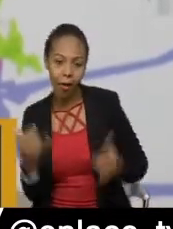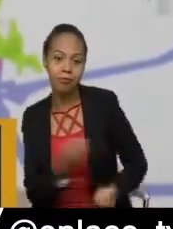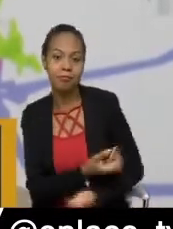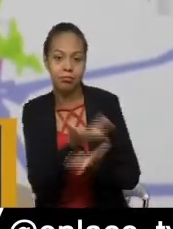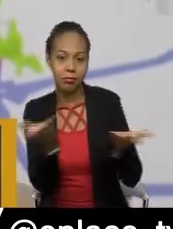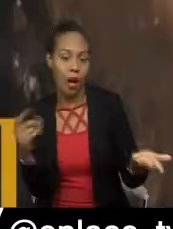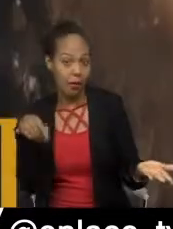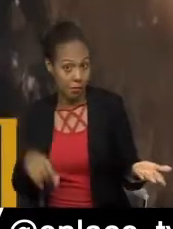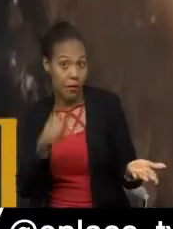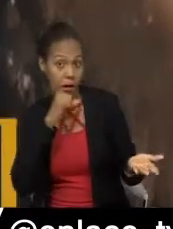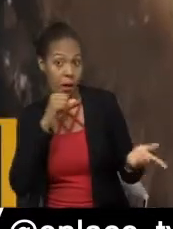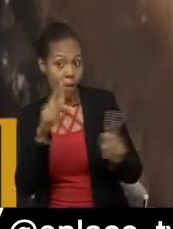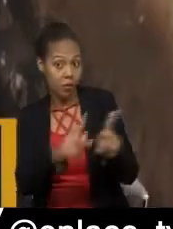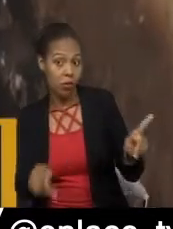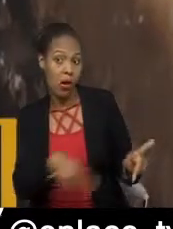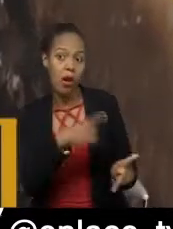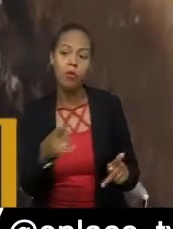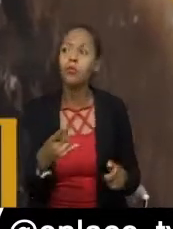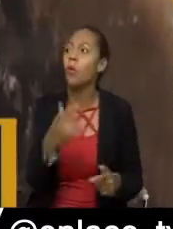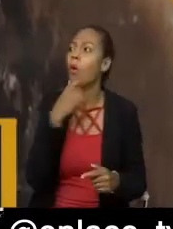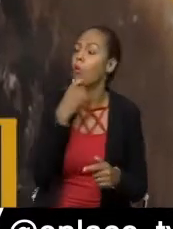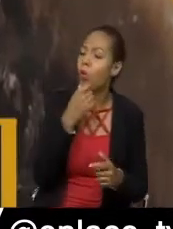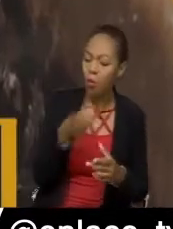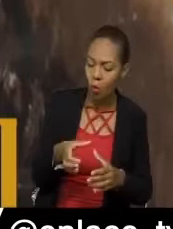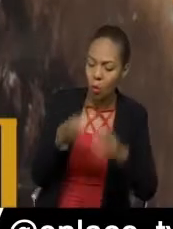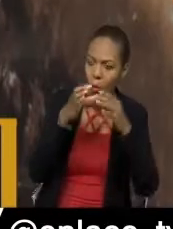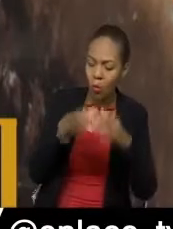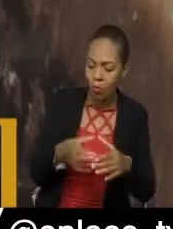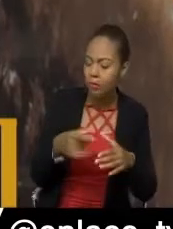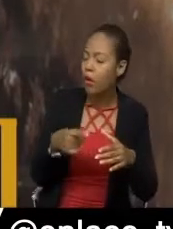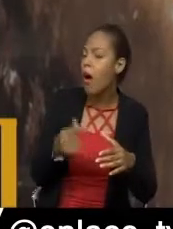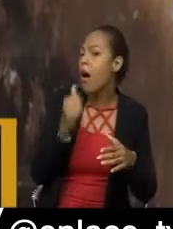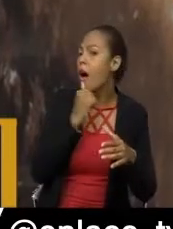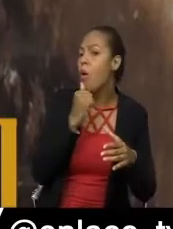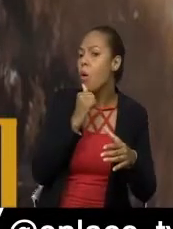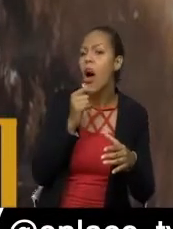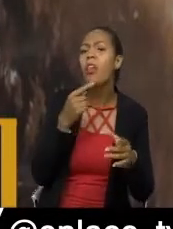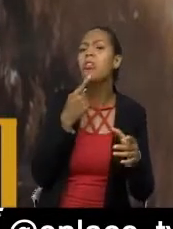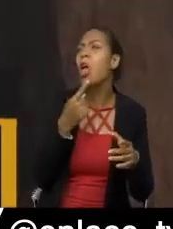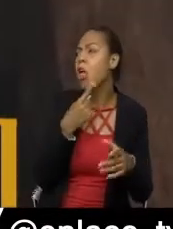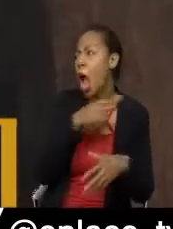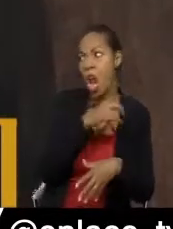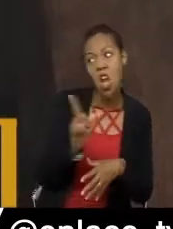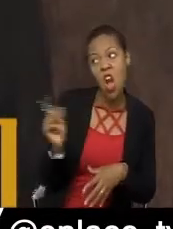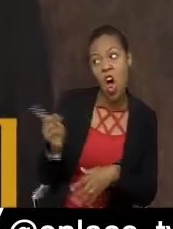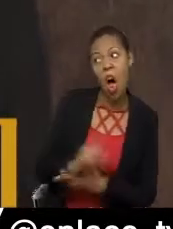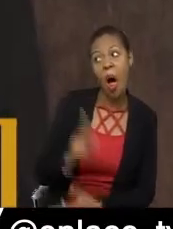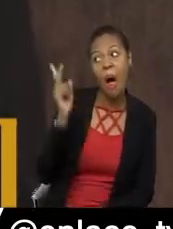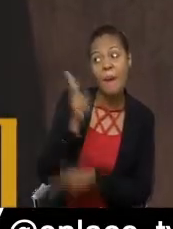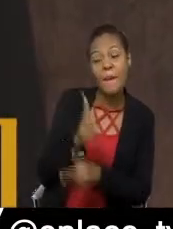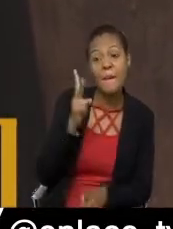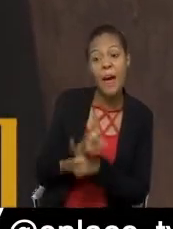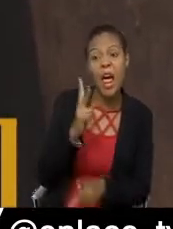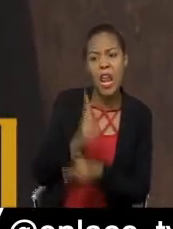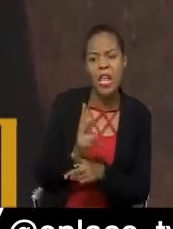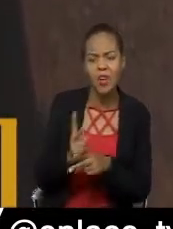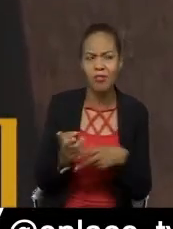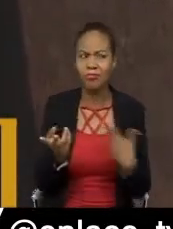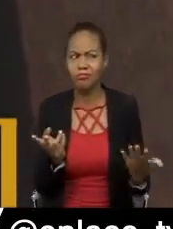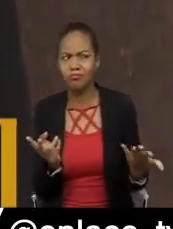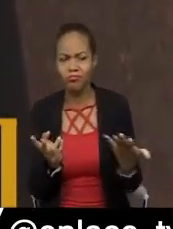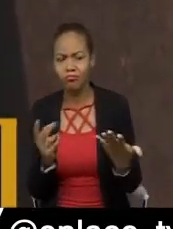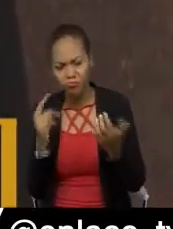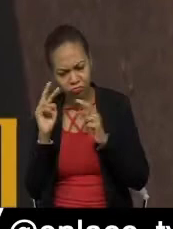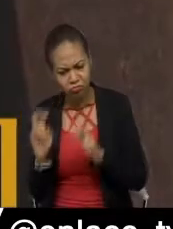precisamente se habla de un problema de riesgo para el 2015, el cual no existe.